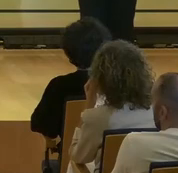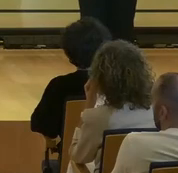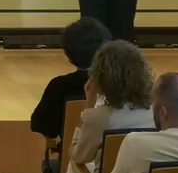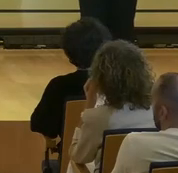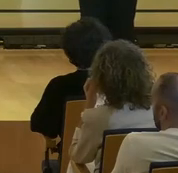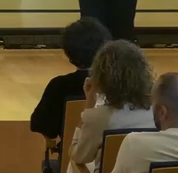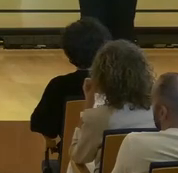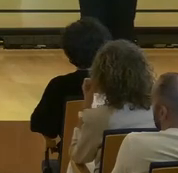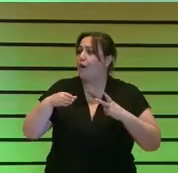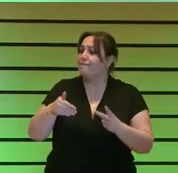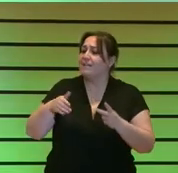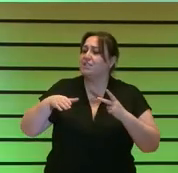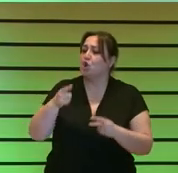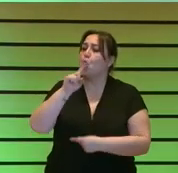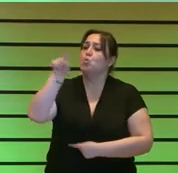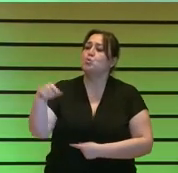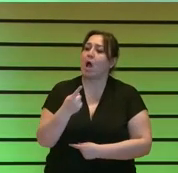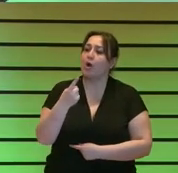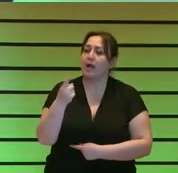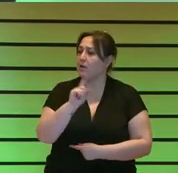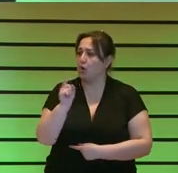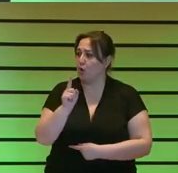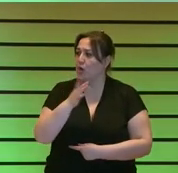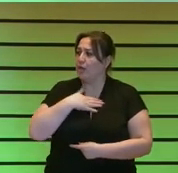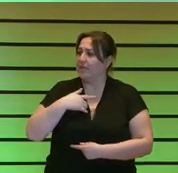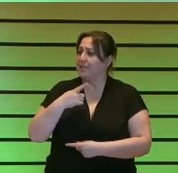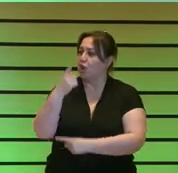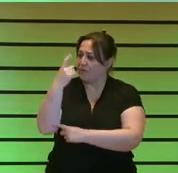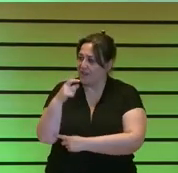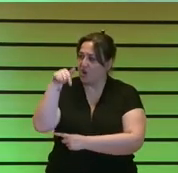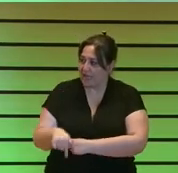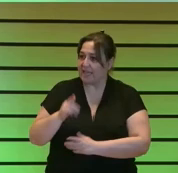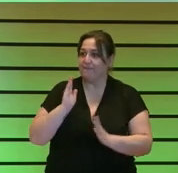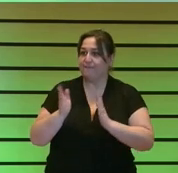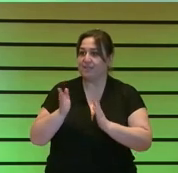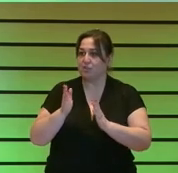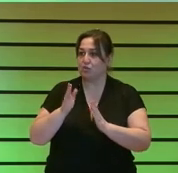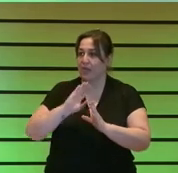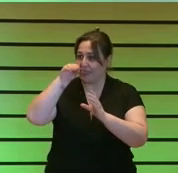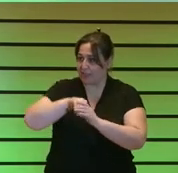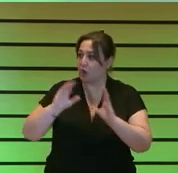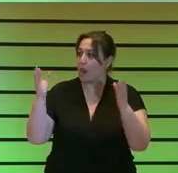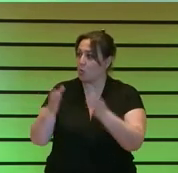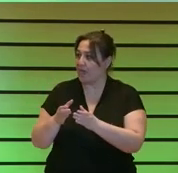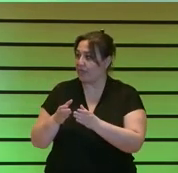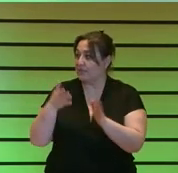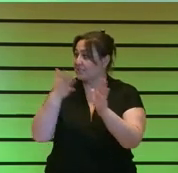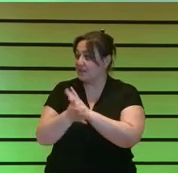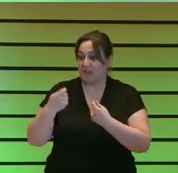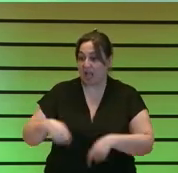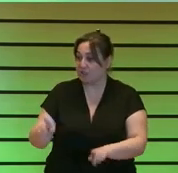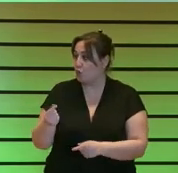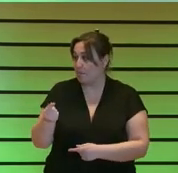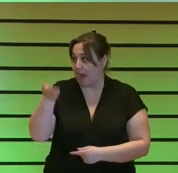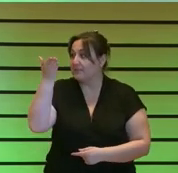no quiero fisioterapeutas que vengan una hora cada mañana si lo que los quiero formando parte de la unidad hay un aumento del gasto ahora